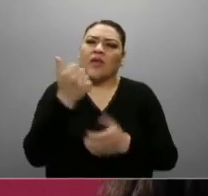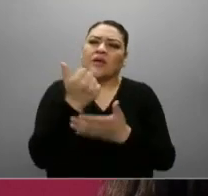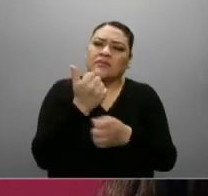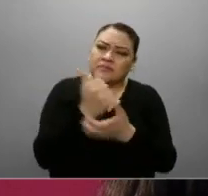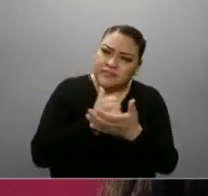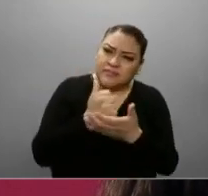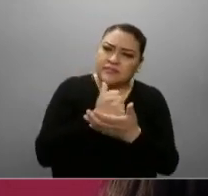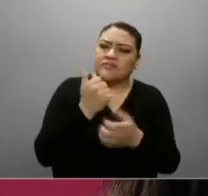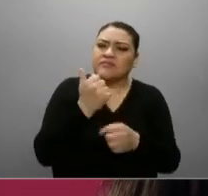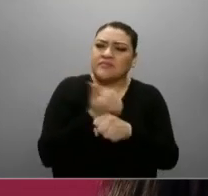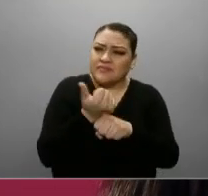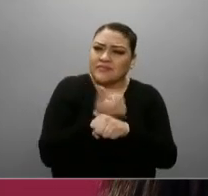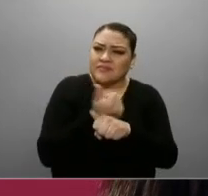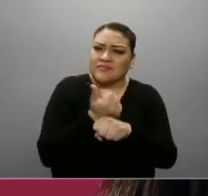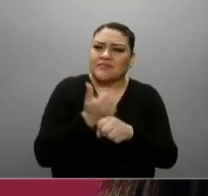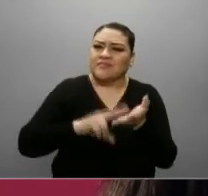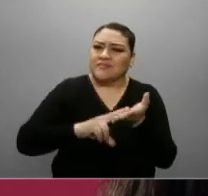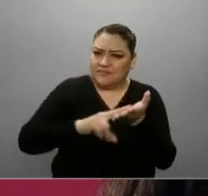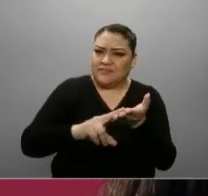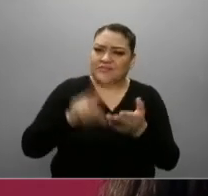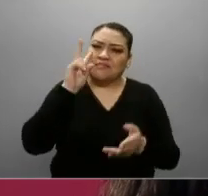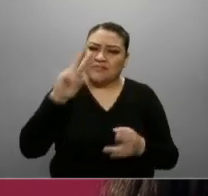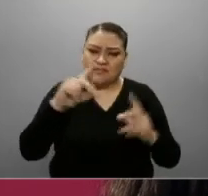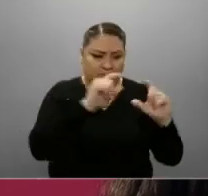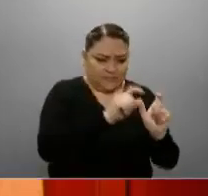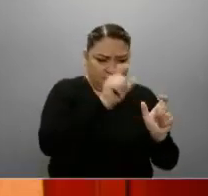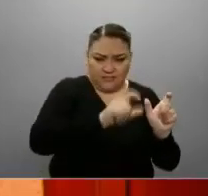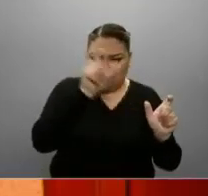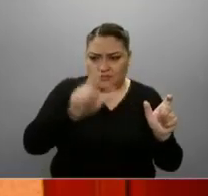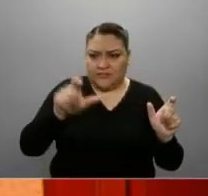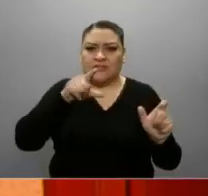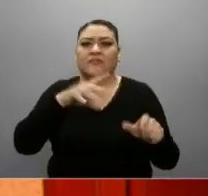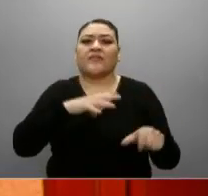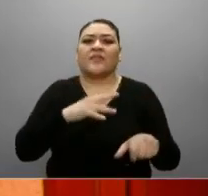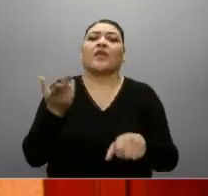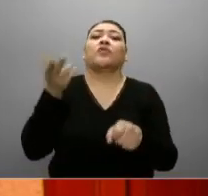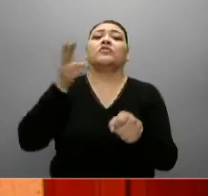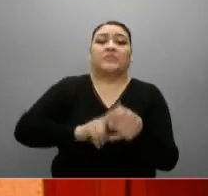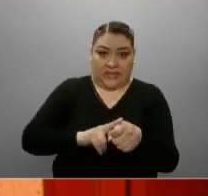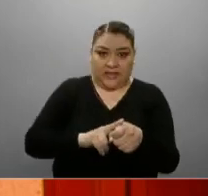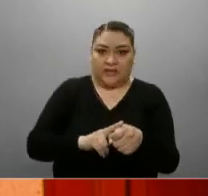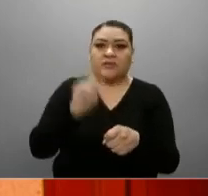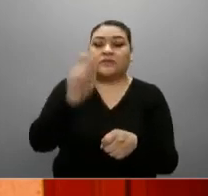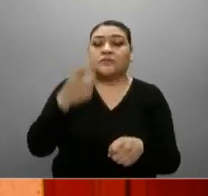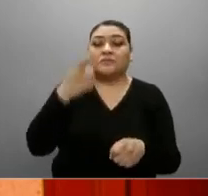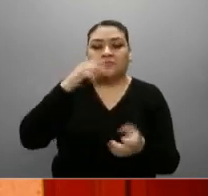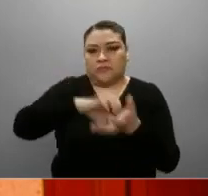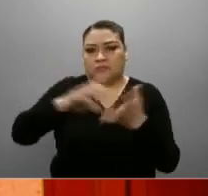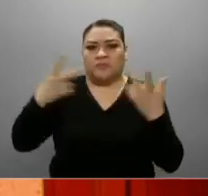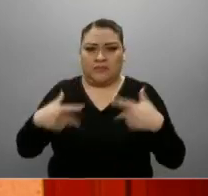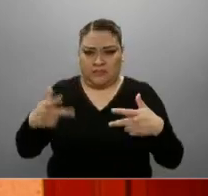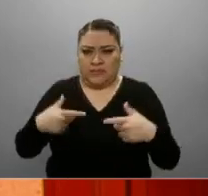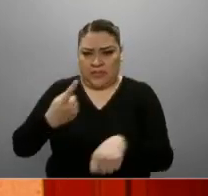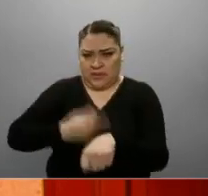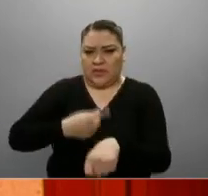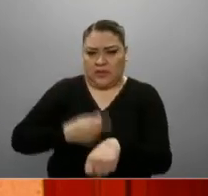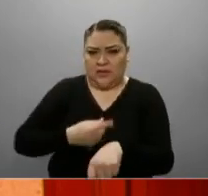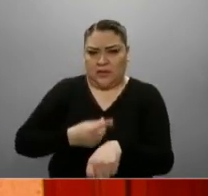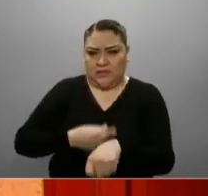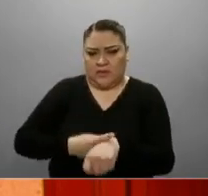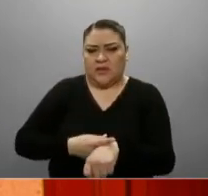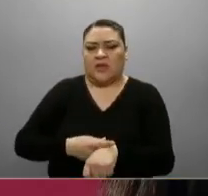distribución está la distribución de los casos que han tenido enfermedad hospitalizable, es decir, personas que tienen